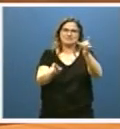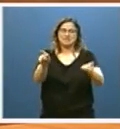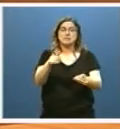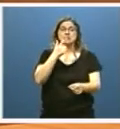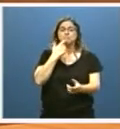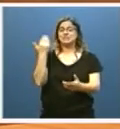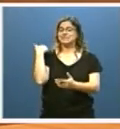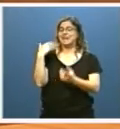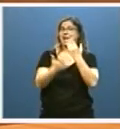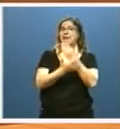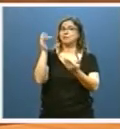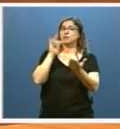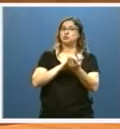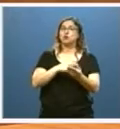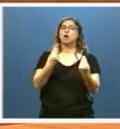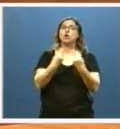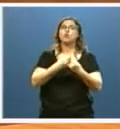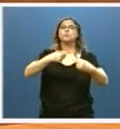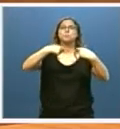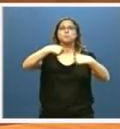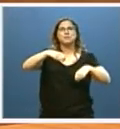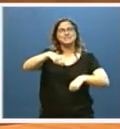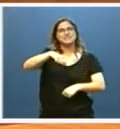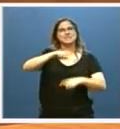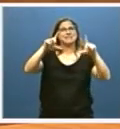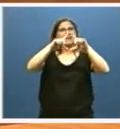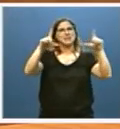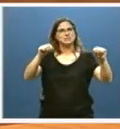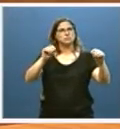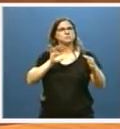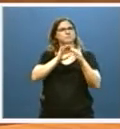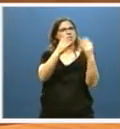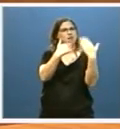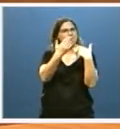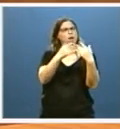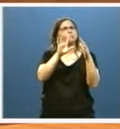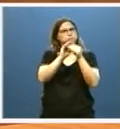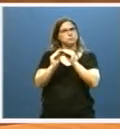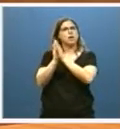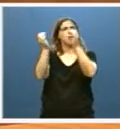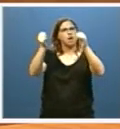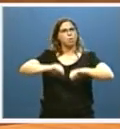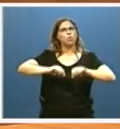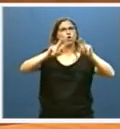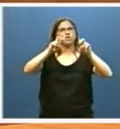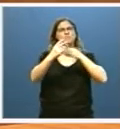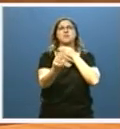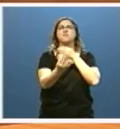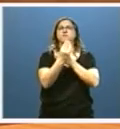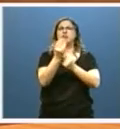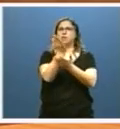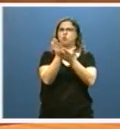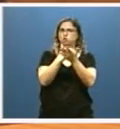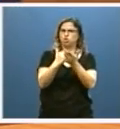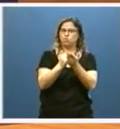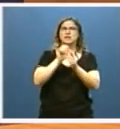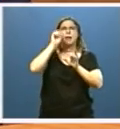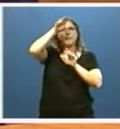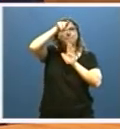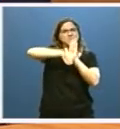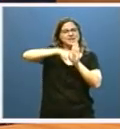en el que fijamos una posición común en temas como la minería la financiación autonómica y la lucha contra